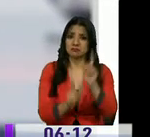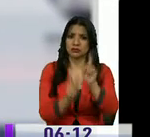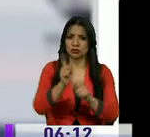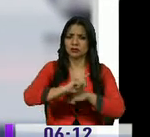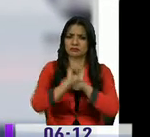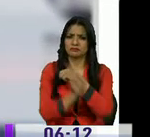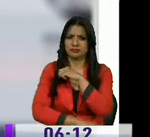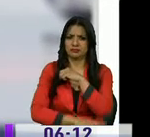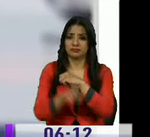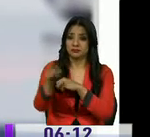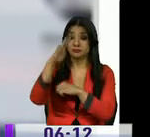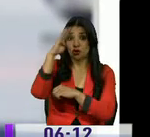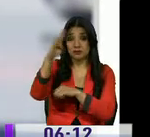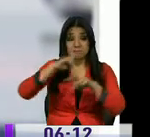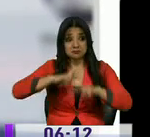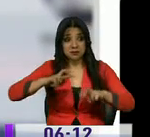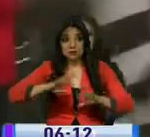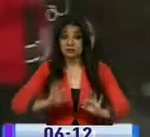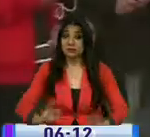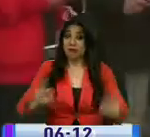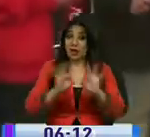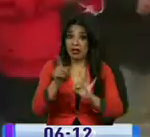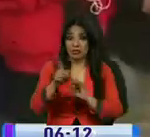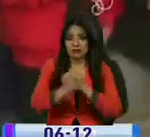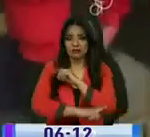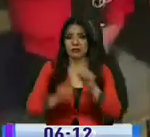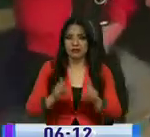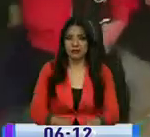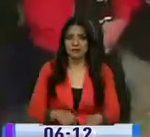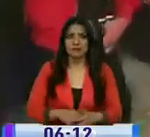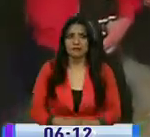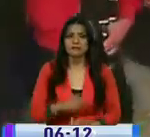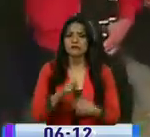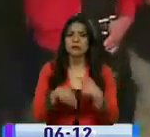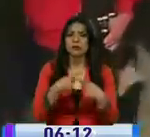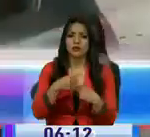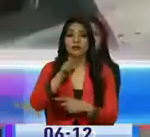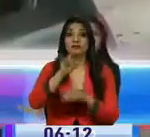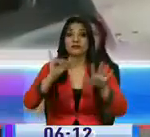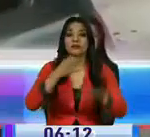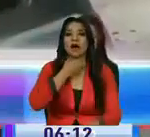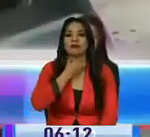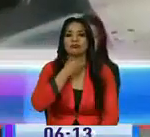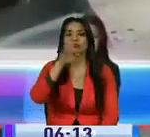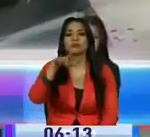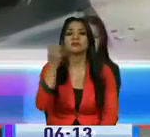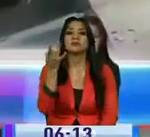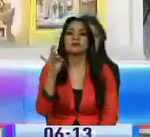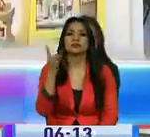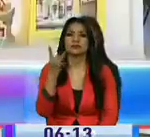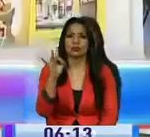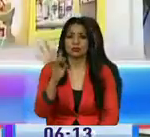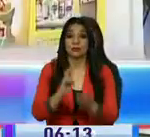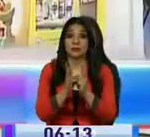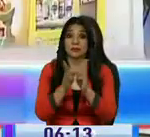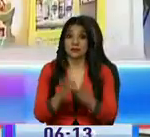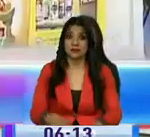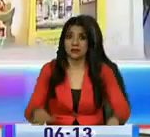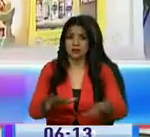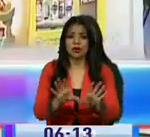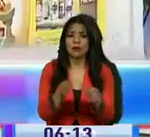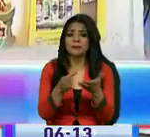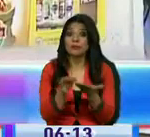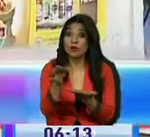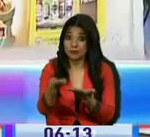de investigar no lo hicieron el hecho ocurrió el 26 de agosto de 2018 fueron los vecinos del comité del pueblo que